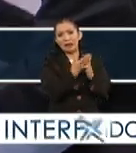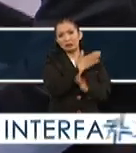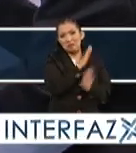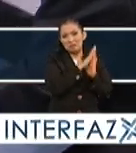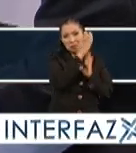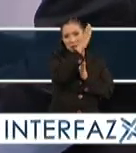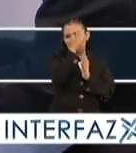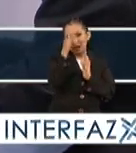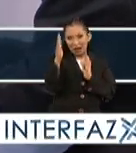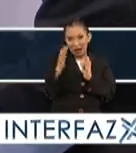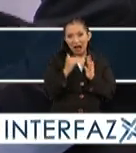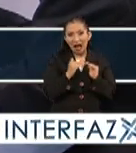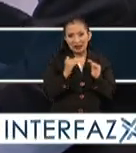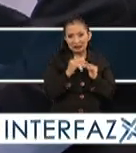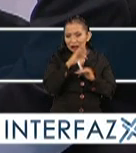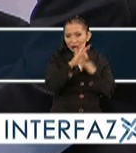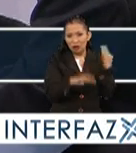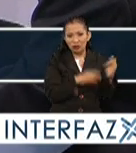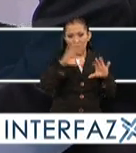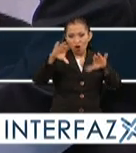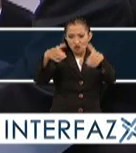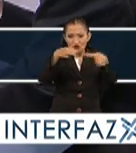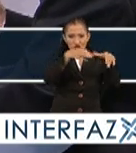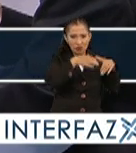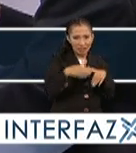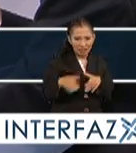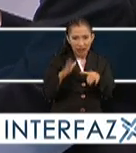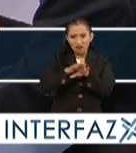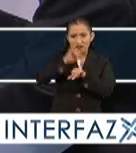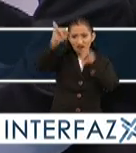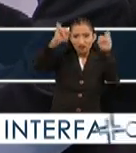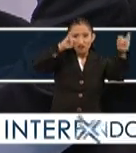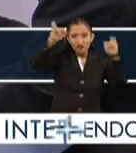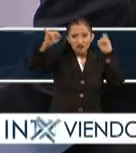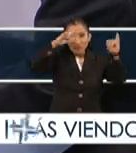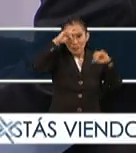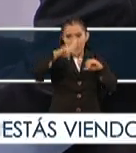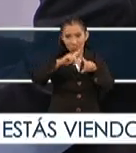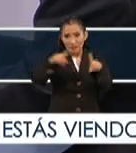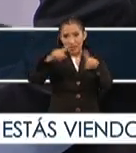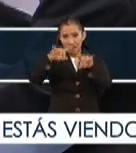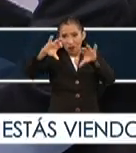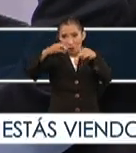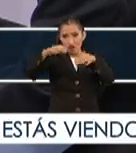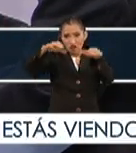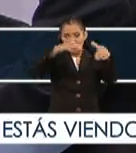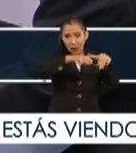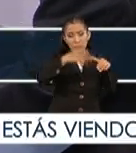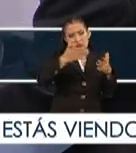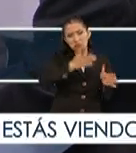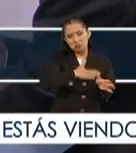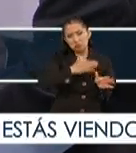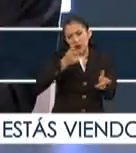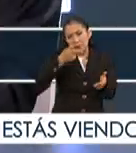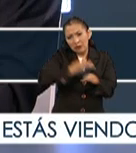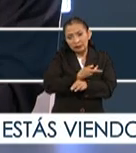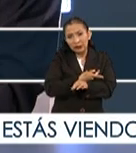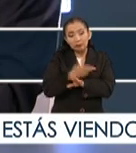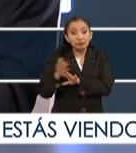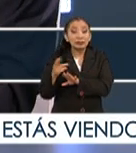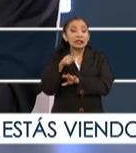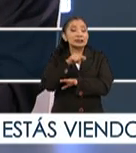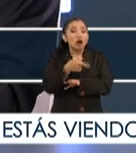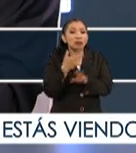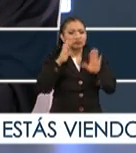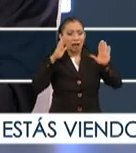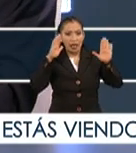una biblioteca de la casa en todas las comunidades más apartadas del país, en las diferentes comunidades. Y qué bueno que esto ocurra. Y